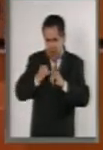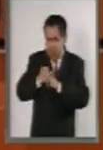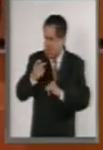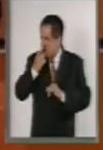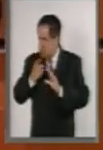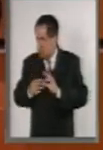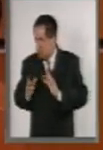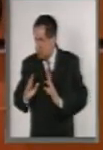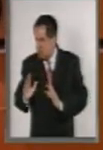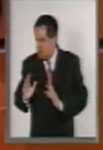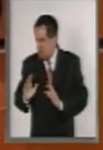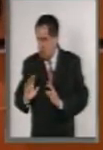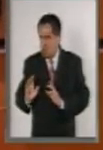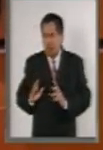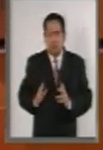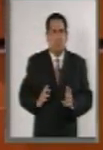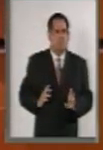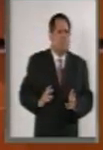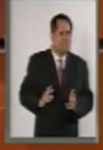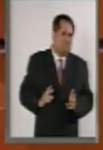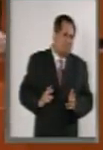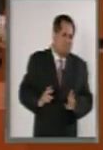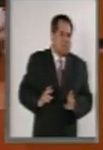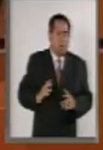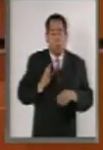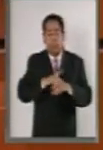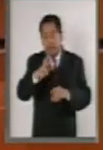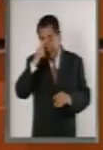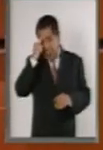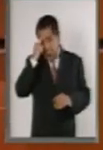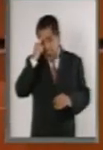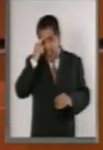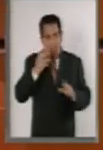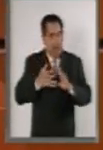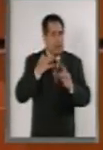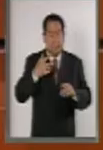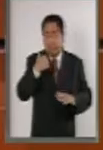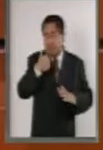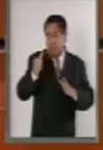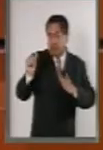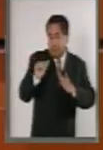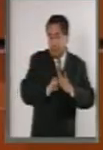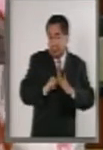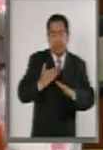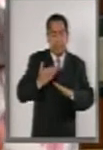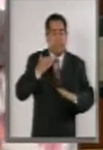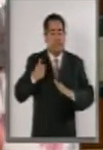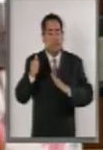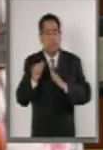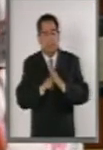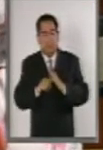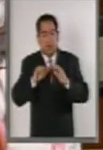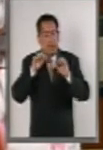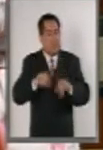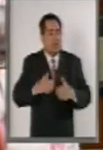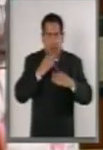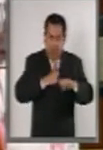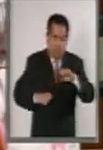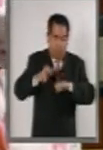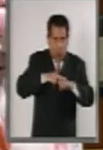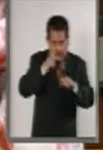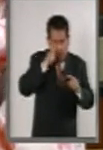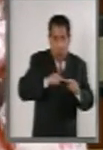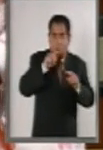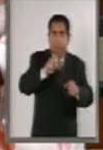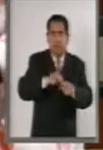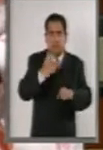dice que no. Porque recordemos también que estuvo 6 meses sin embajador de México en